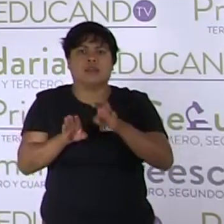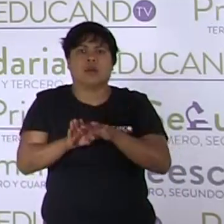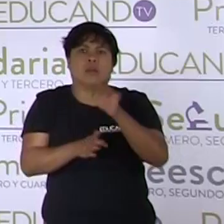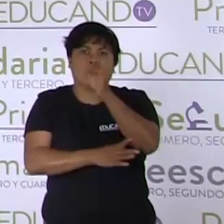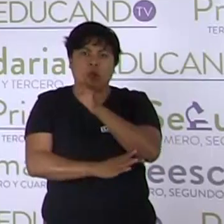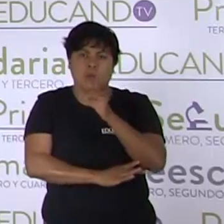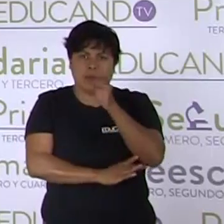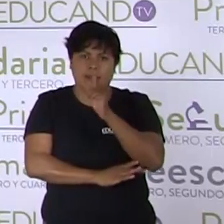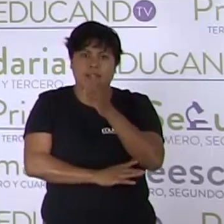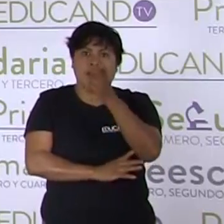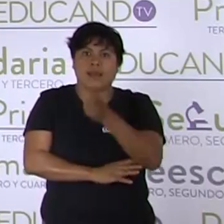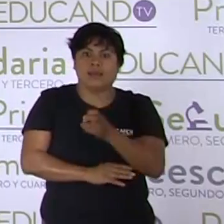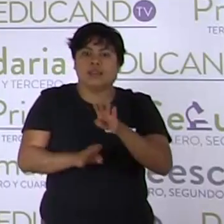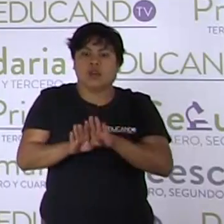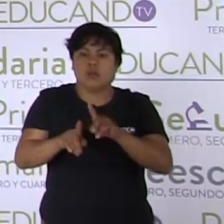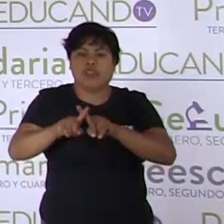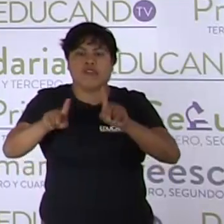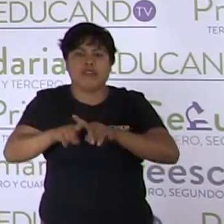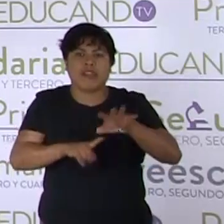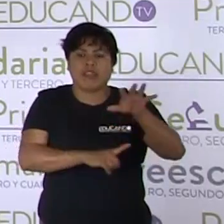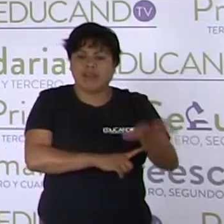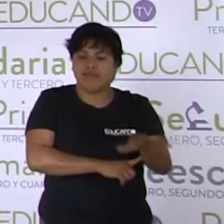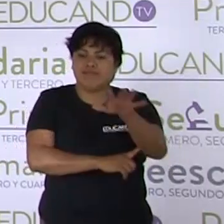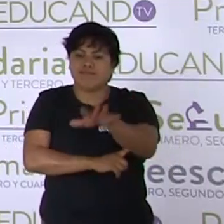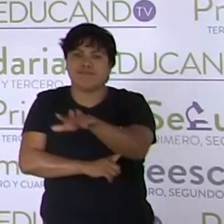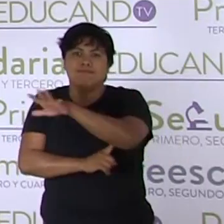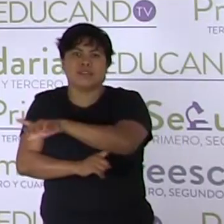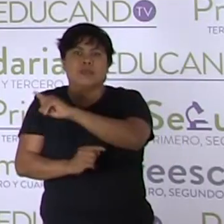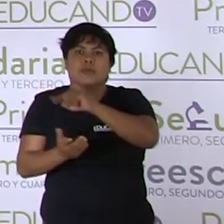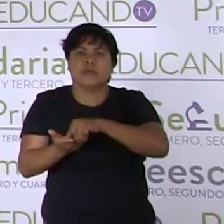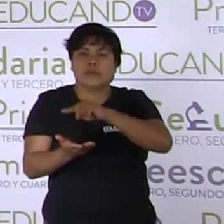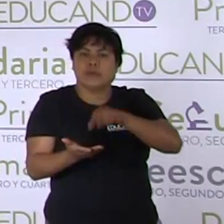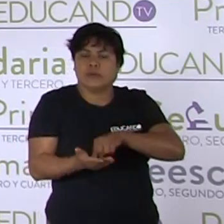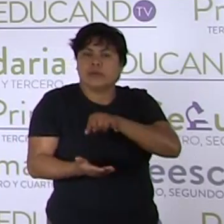lenguaje, ese vocabulario que se emplean en las diferentes regiones.